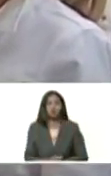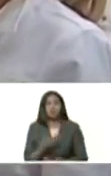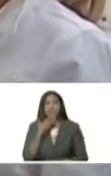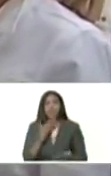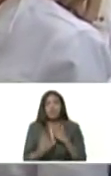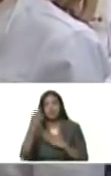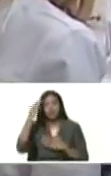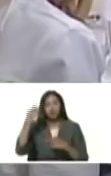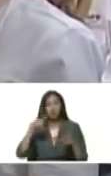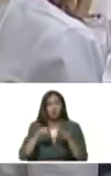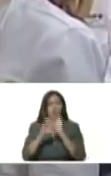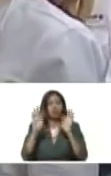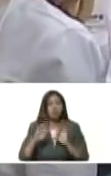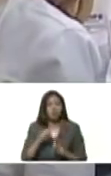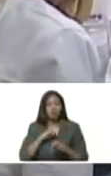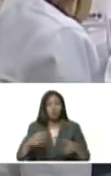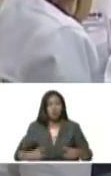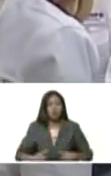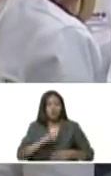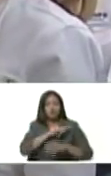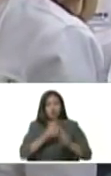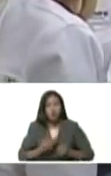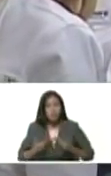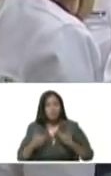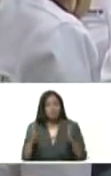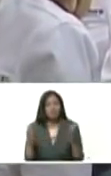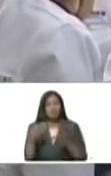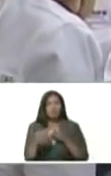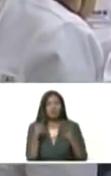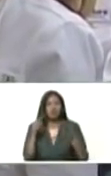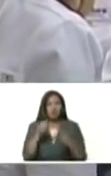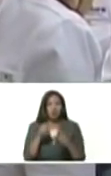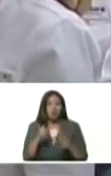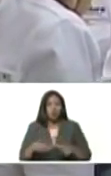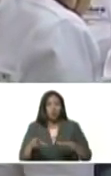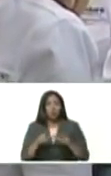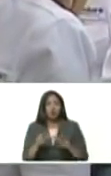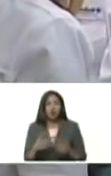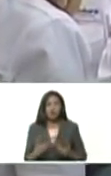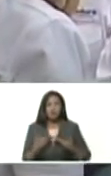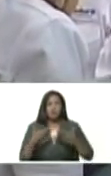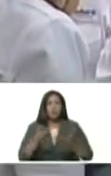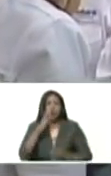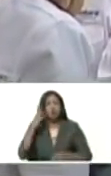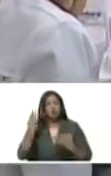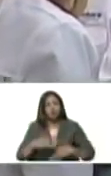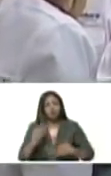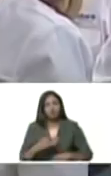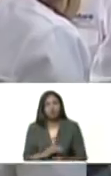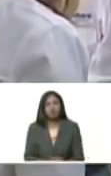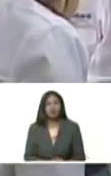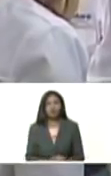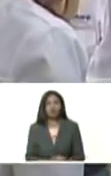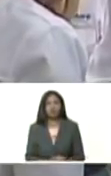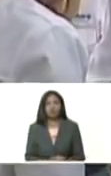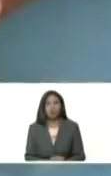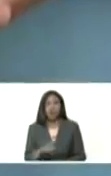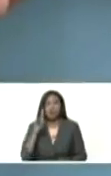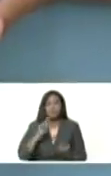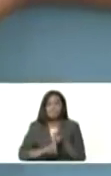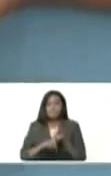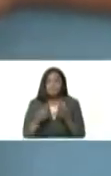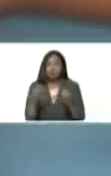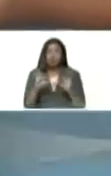a Dios mío por darme fuerza y permitirme llegar a esta meta. Les entrego oficialmente este matrimonio a Milcar y